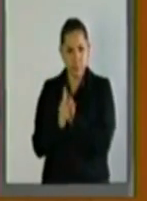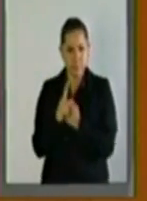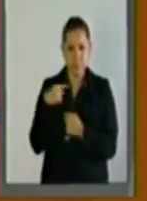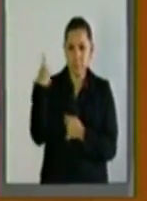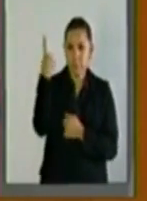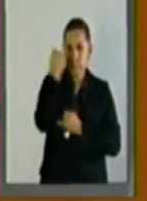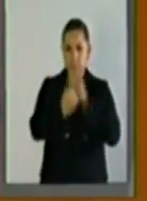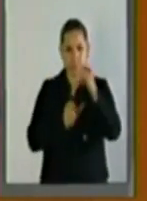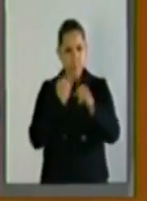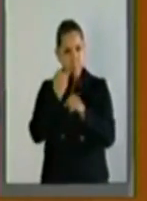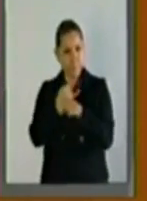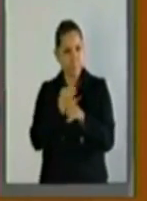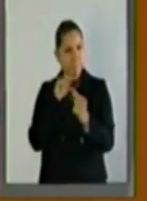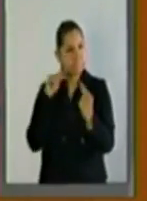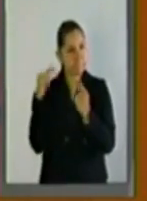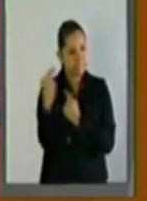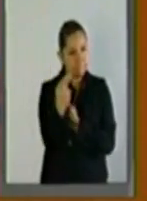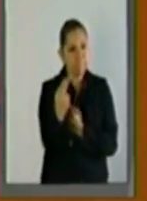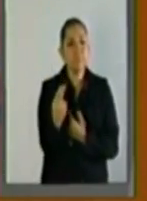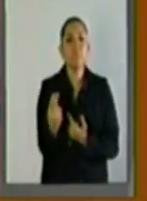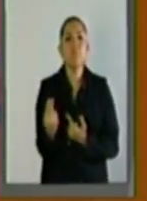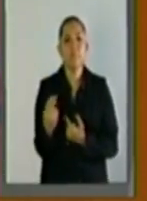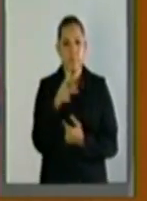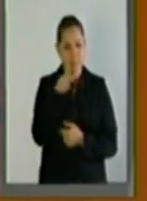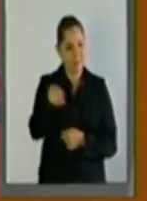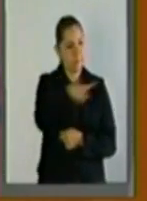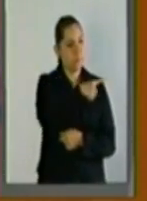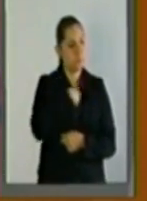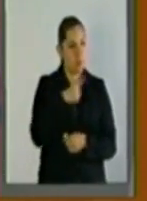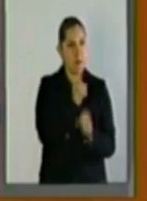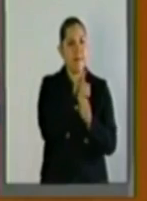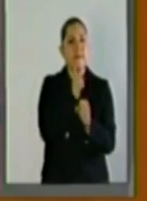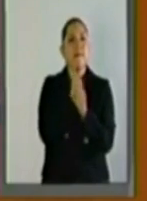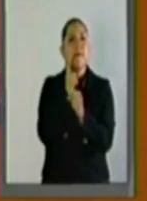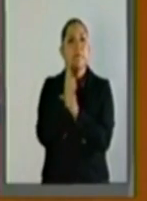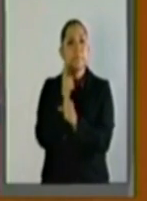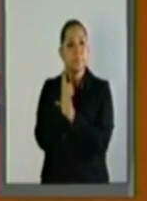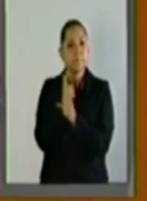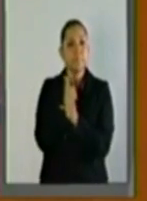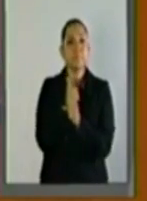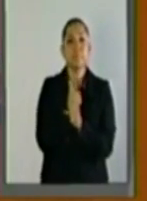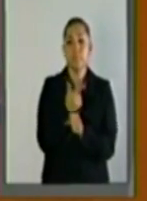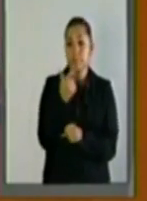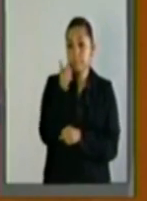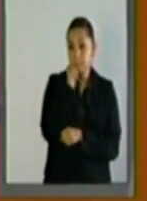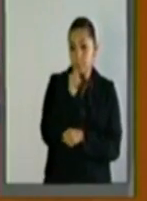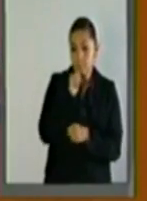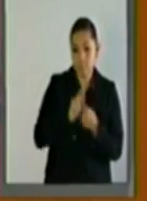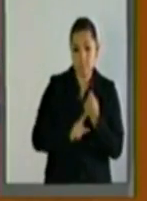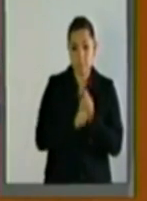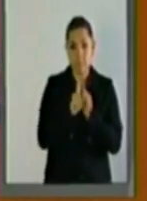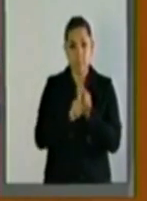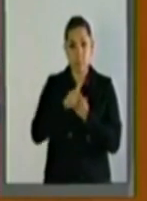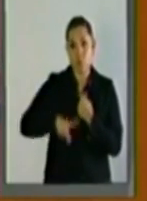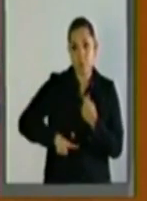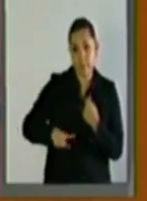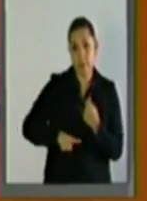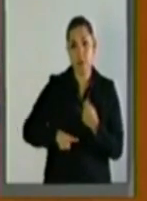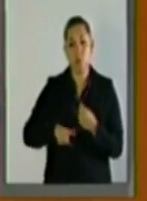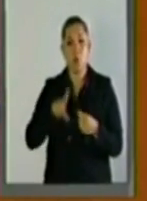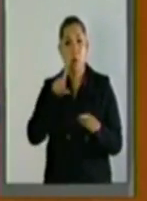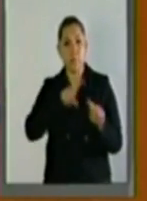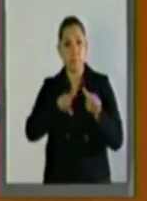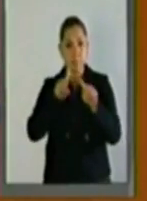nos vamos a dar cuenta, compañeras y compañeros, las crisis políticas que están viviendo todos